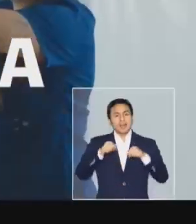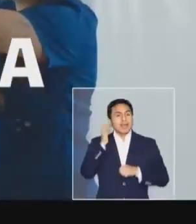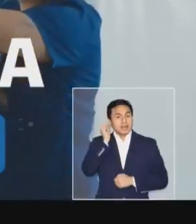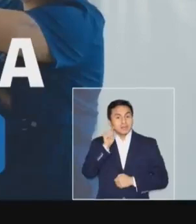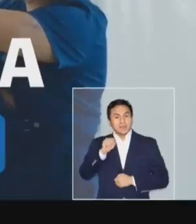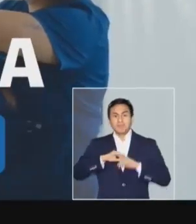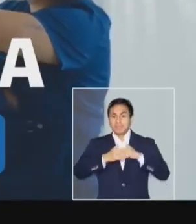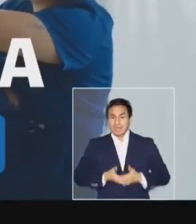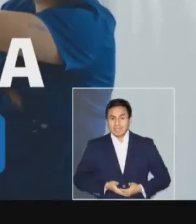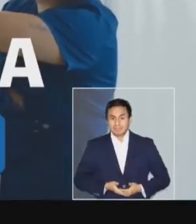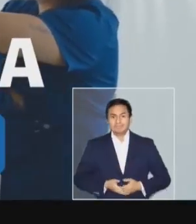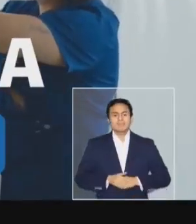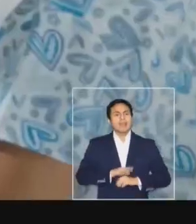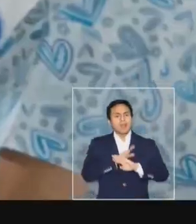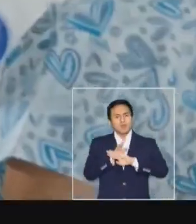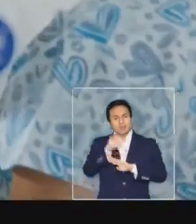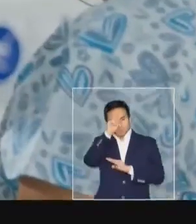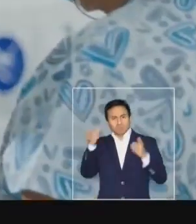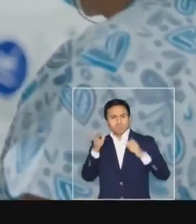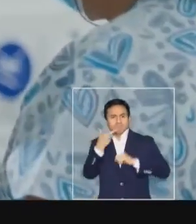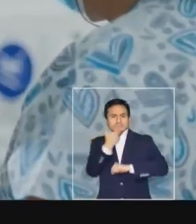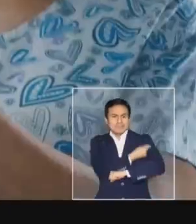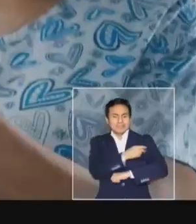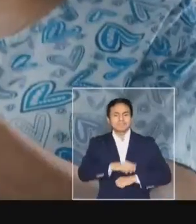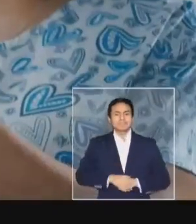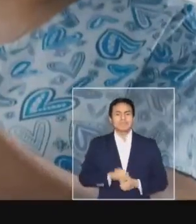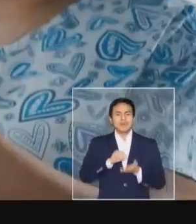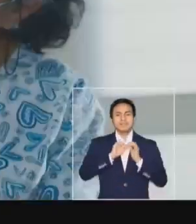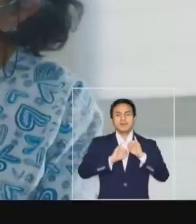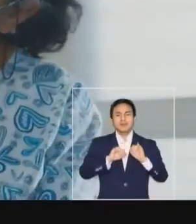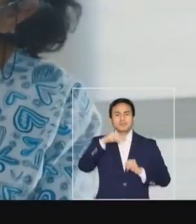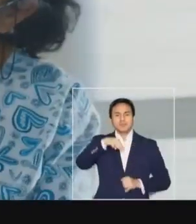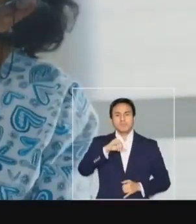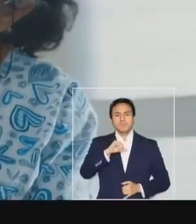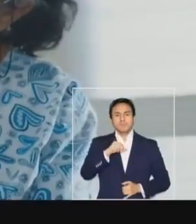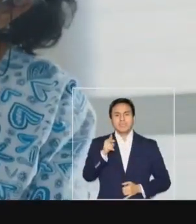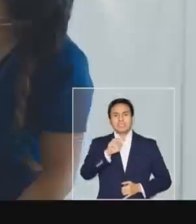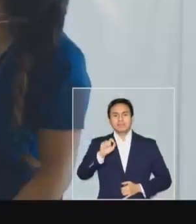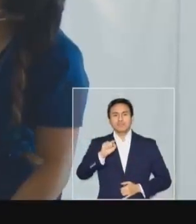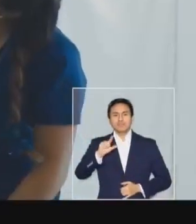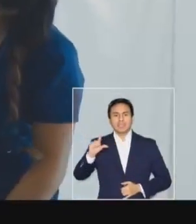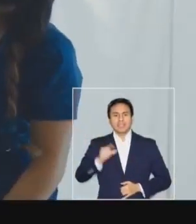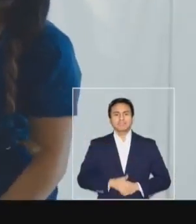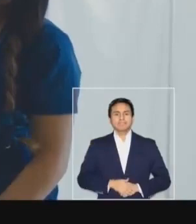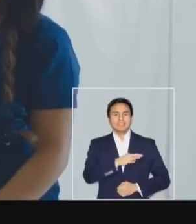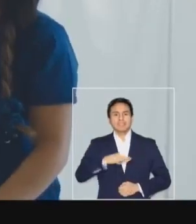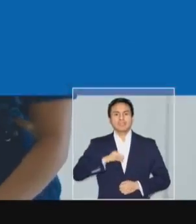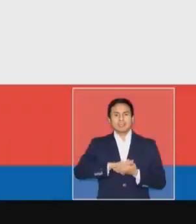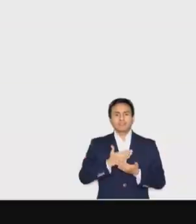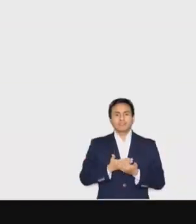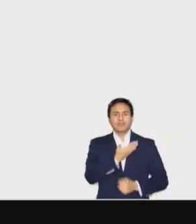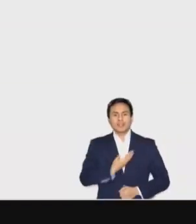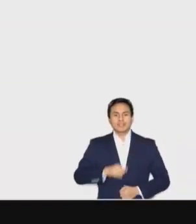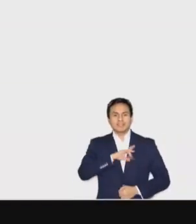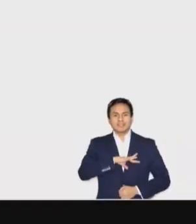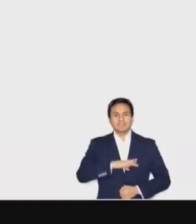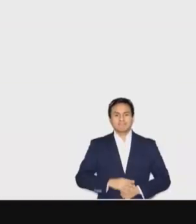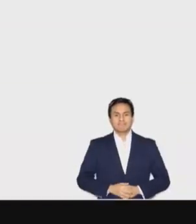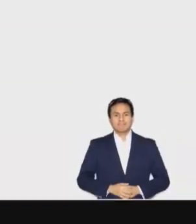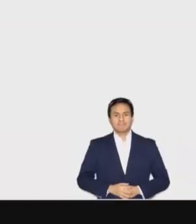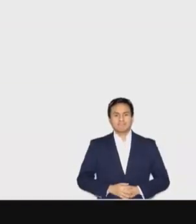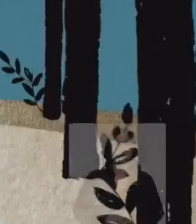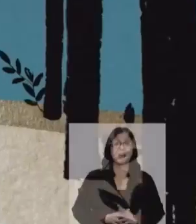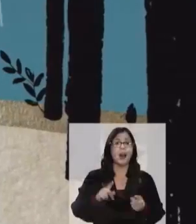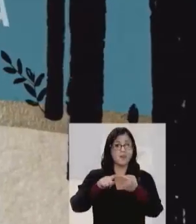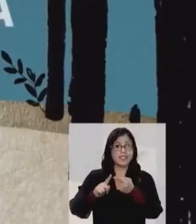más, estás embarazada o gestando, acude a vacunar tus SFAM. Más información en minsal.cl. Ministerio de Salud, Gobierno